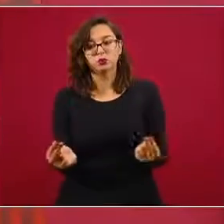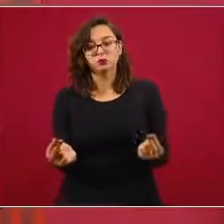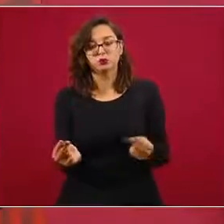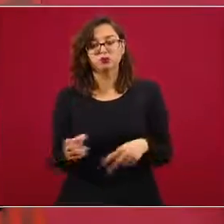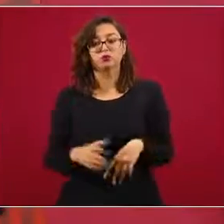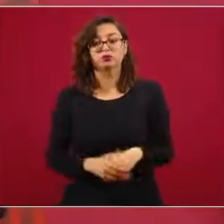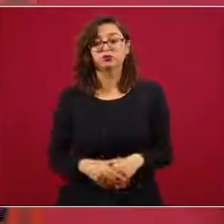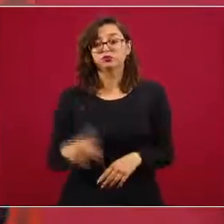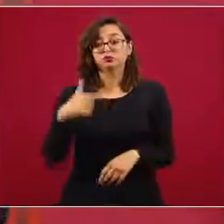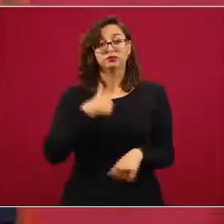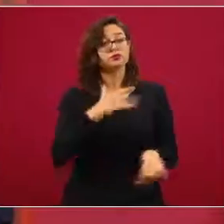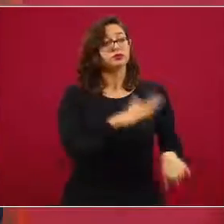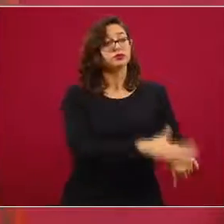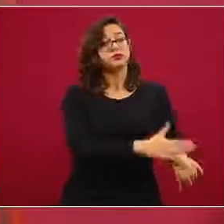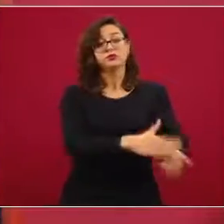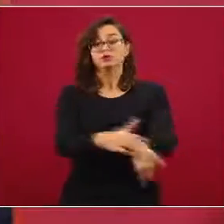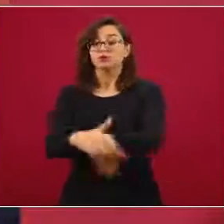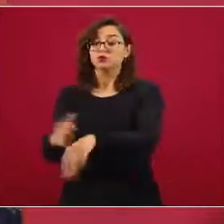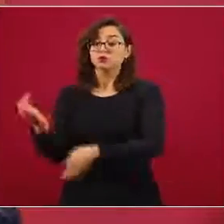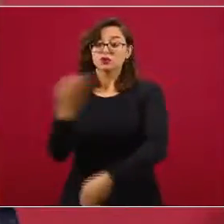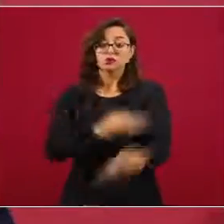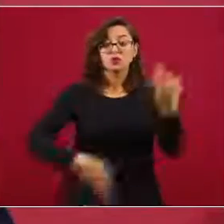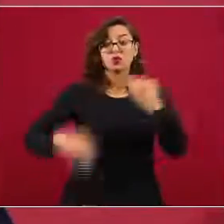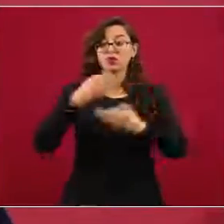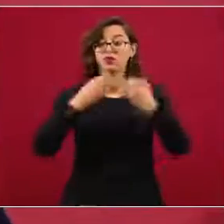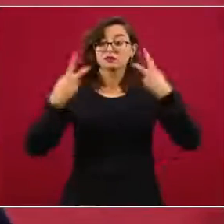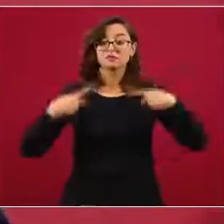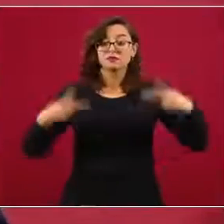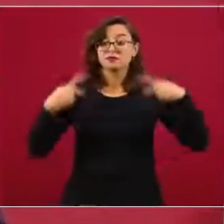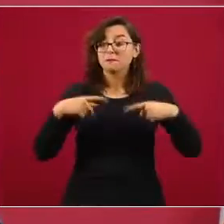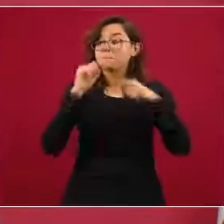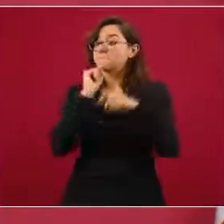todos que nos ayuden los medios